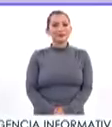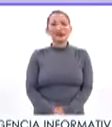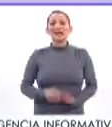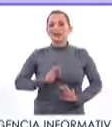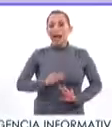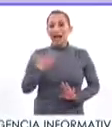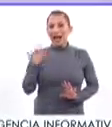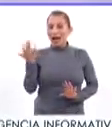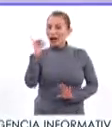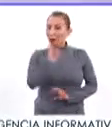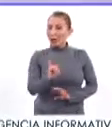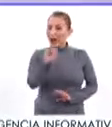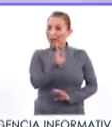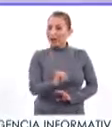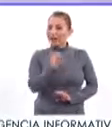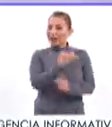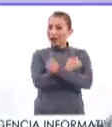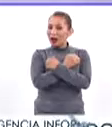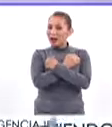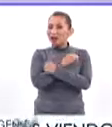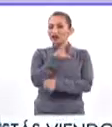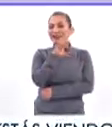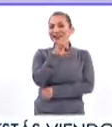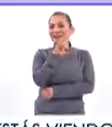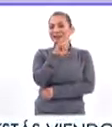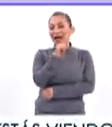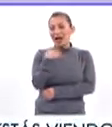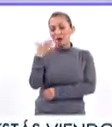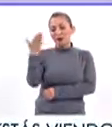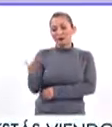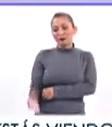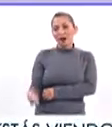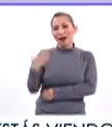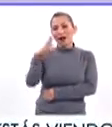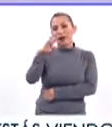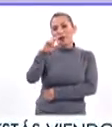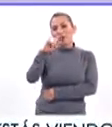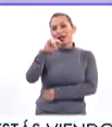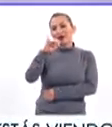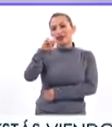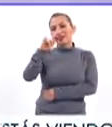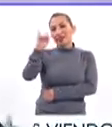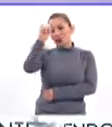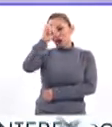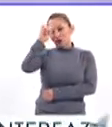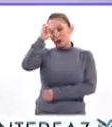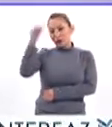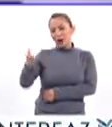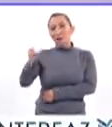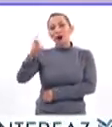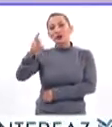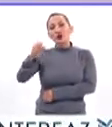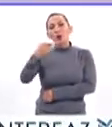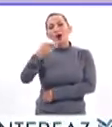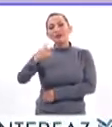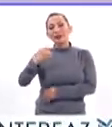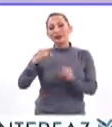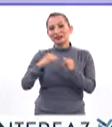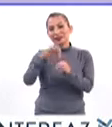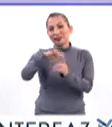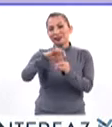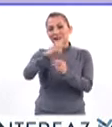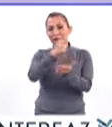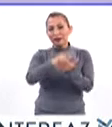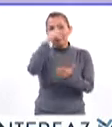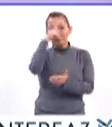Bueno, ya llegó el jueves de Educación Cívica, con Rebotando Ideas y el consejero Mauricio Huesca del Instituto Electoral